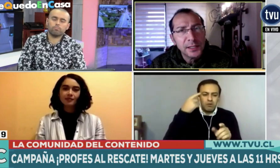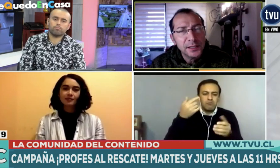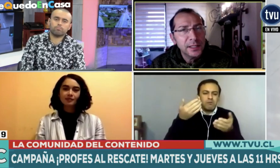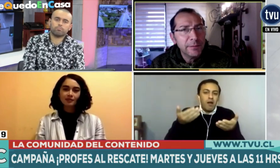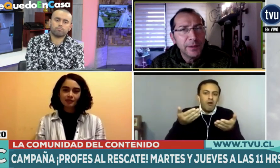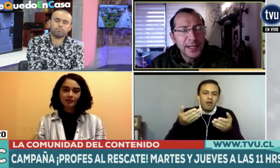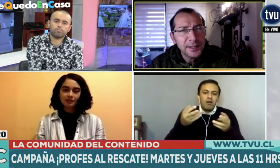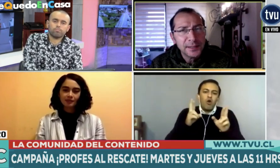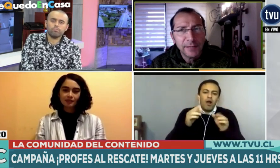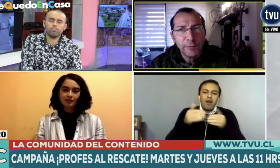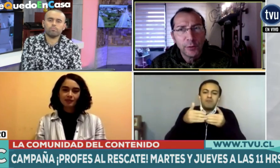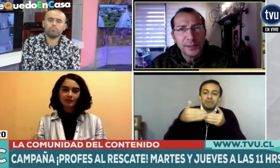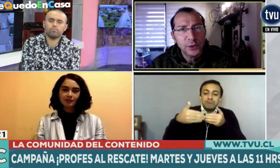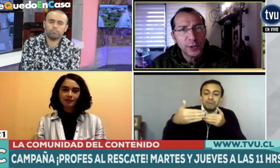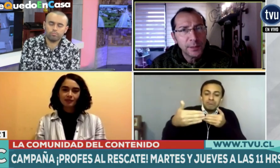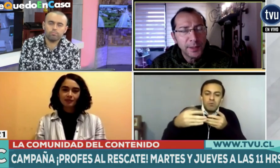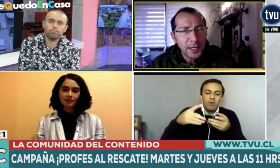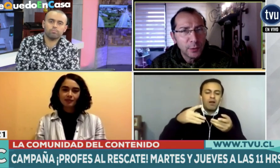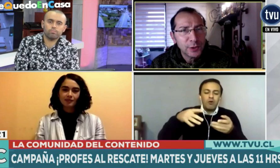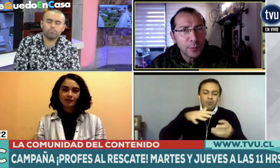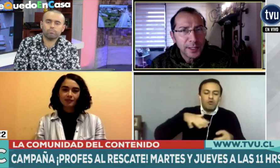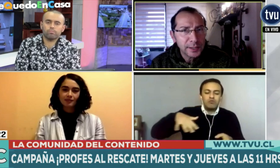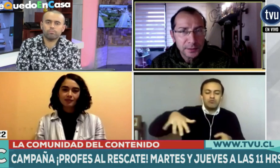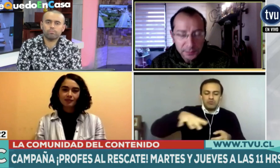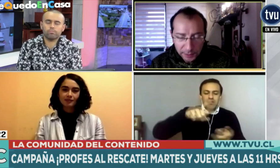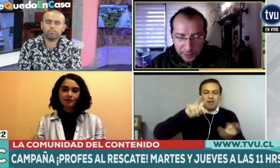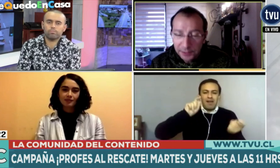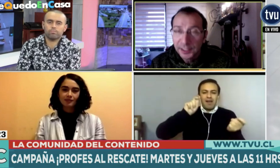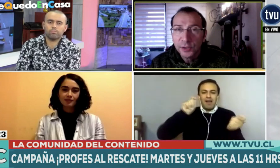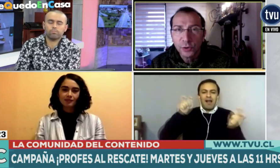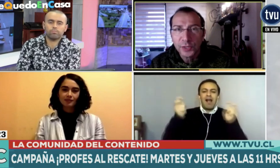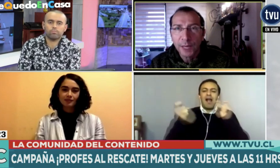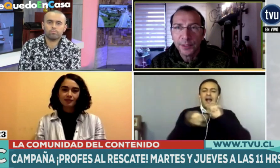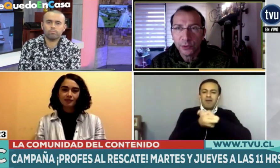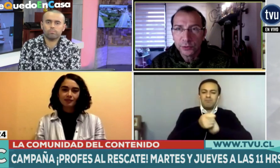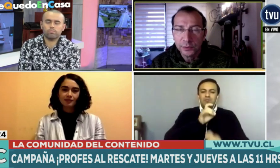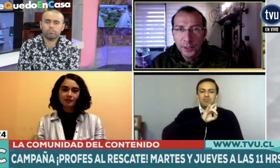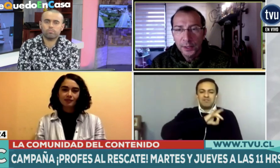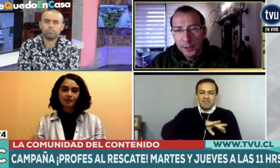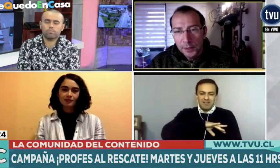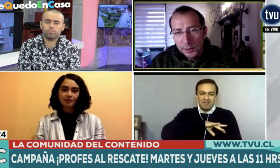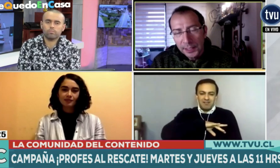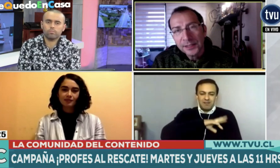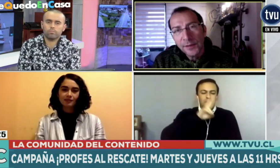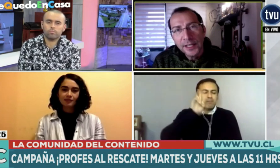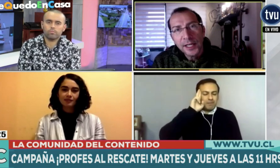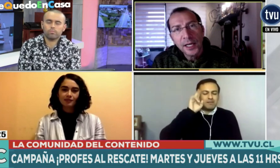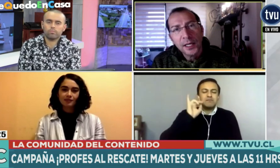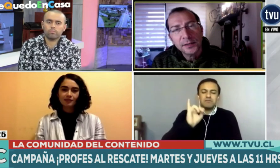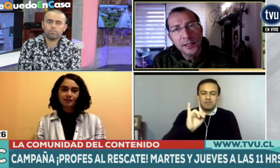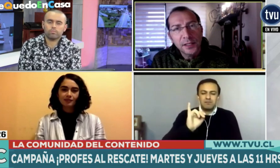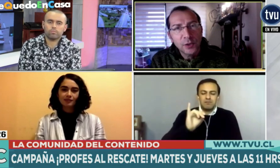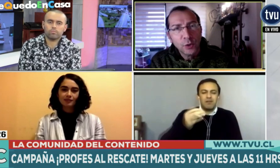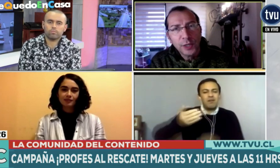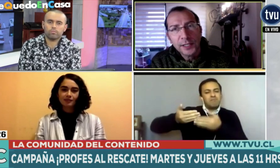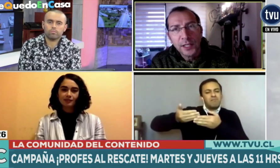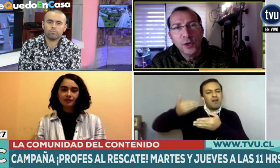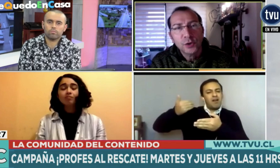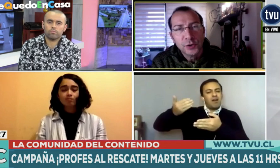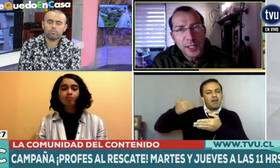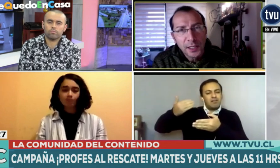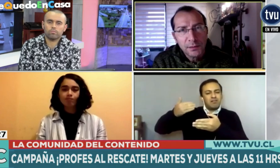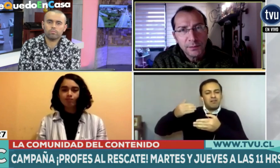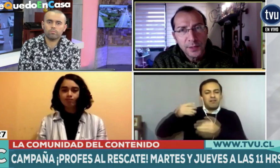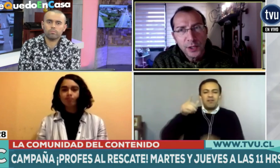espero que sea así, de grandes transformaciones para nuestro país, en distintos ámbitos. Ya se venía sintiendo con el